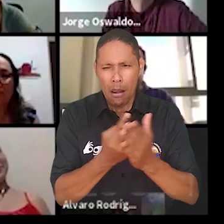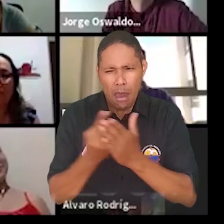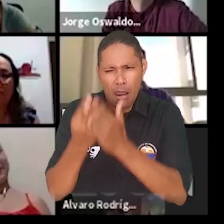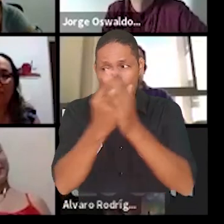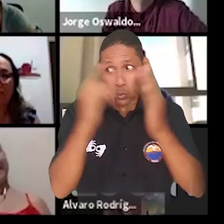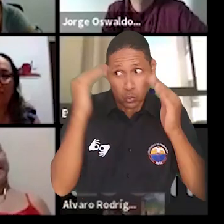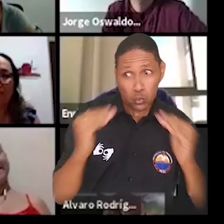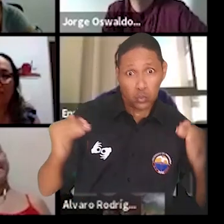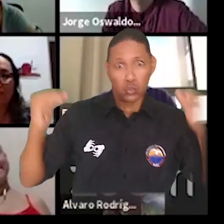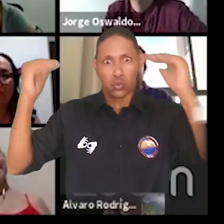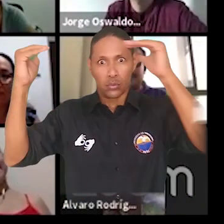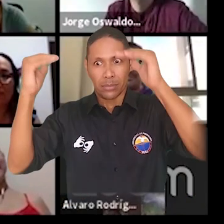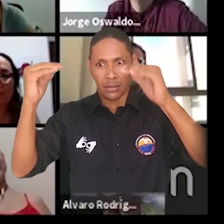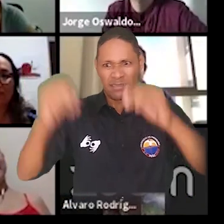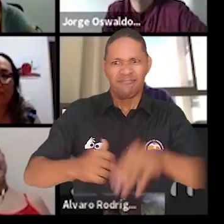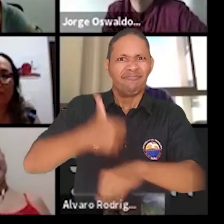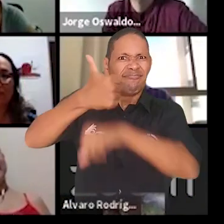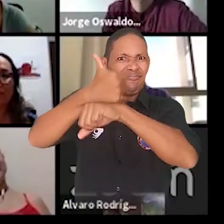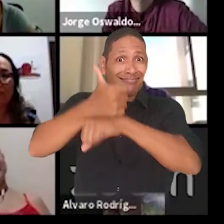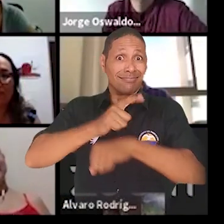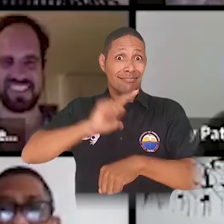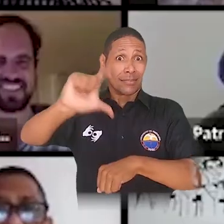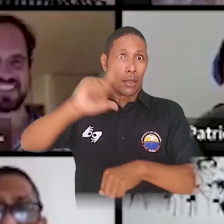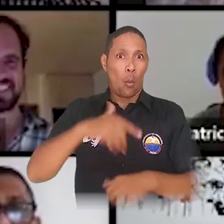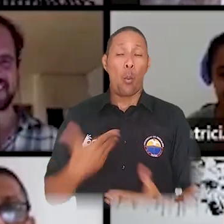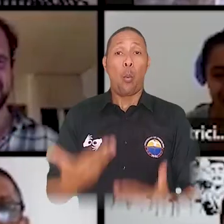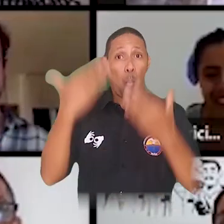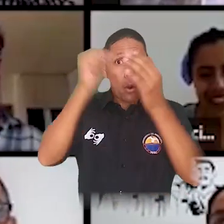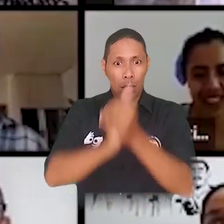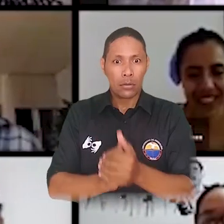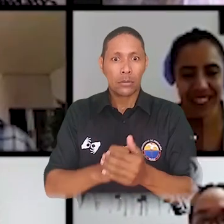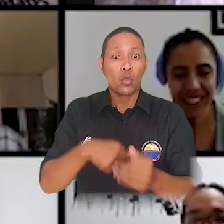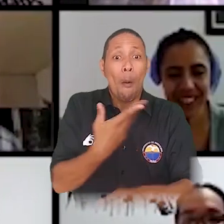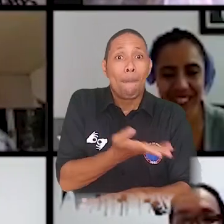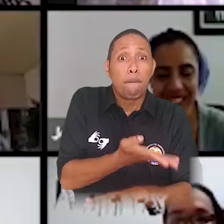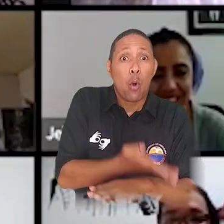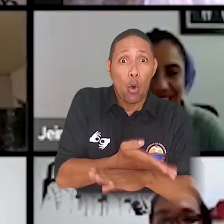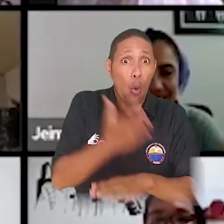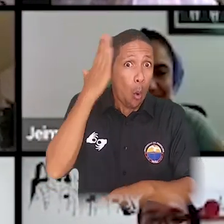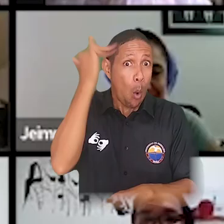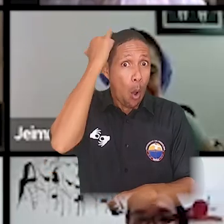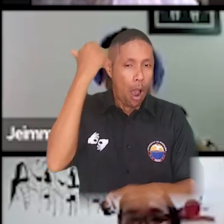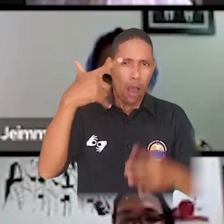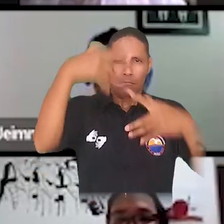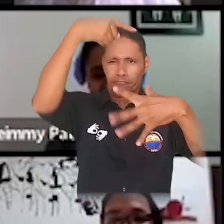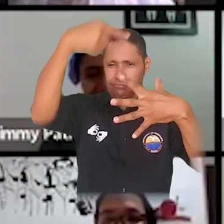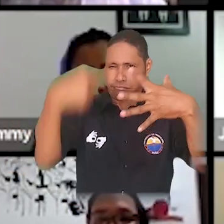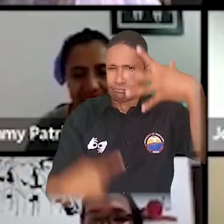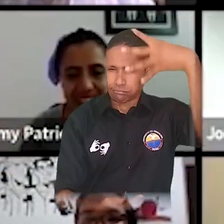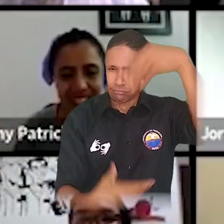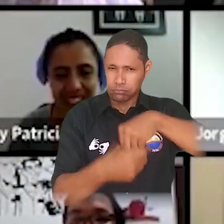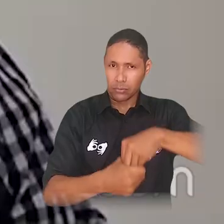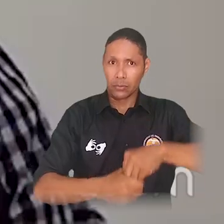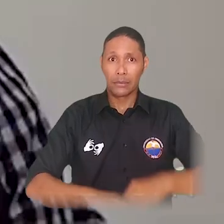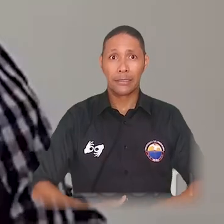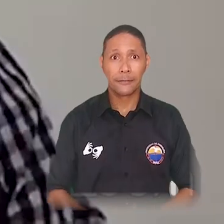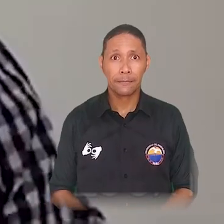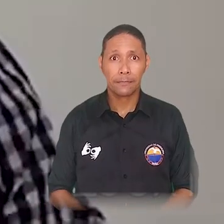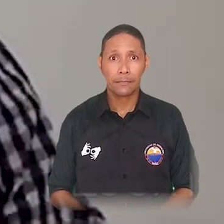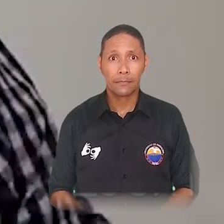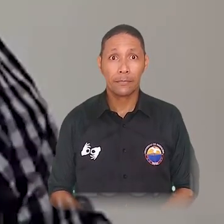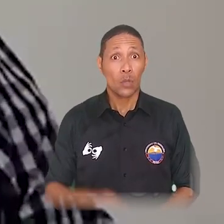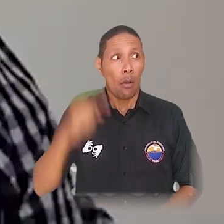el liderazgo de nuestro rector comprendieron que la nuestra es una propuesta académica integral. Creo que es